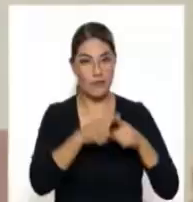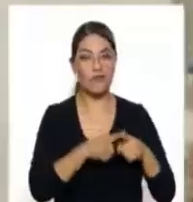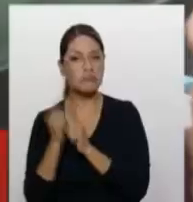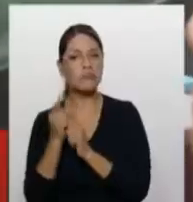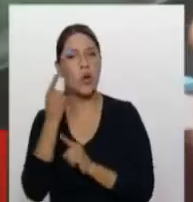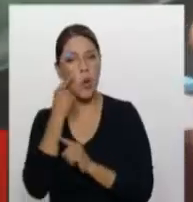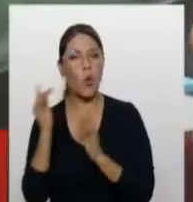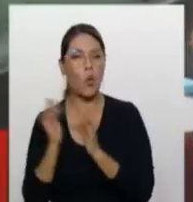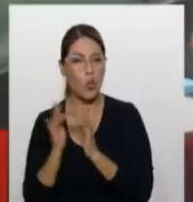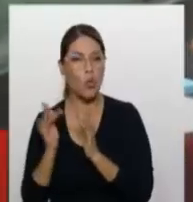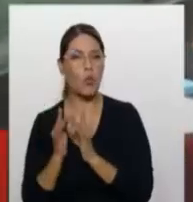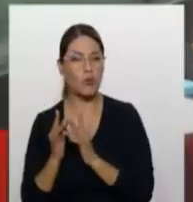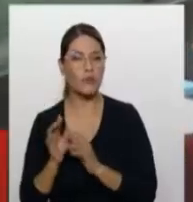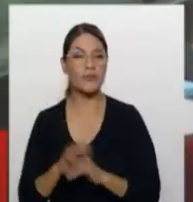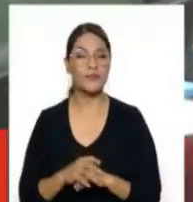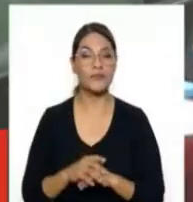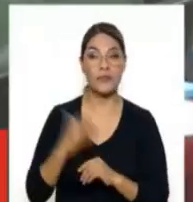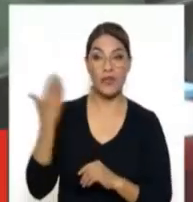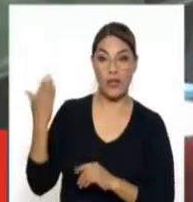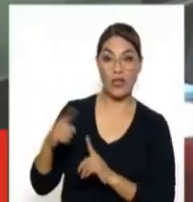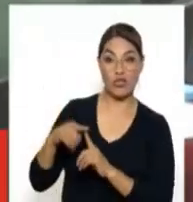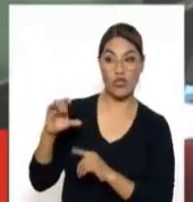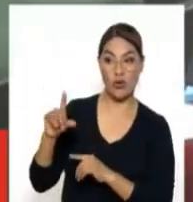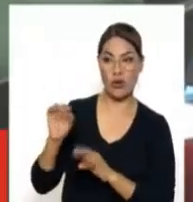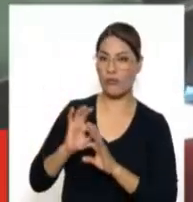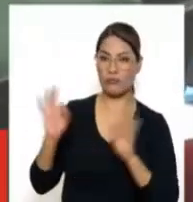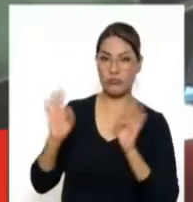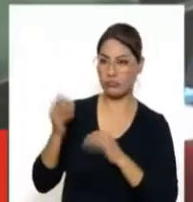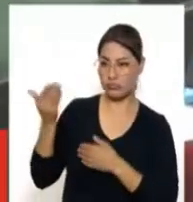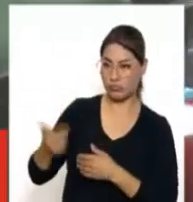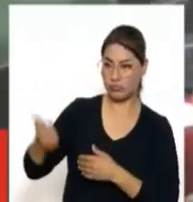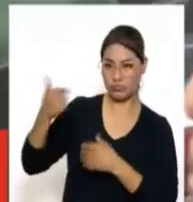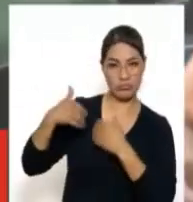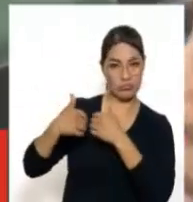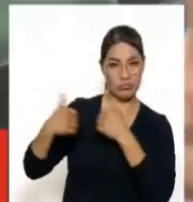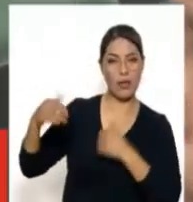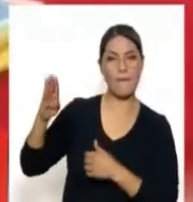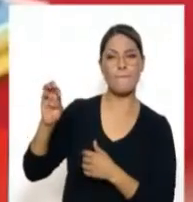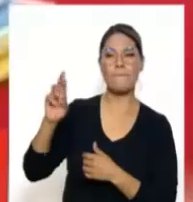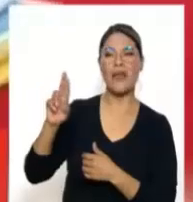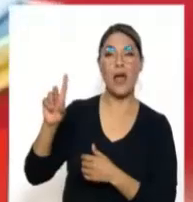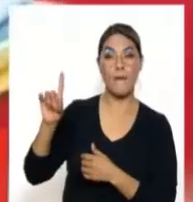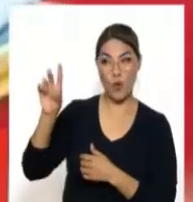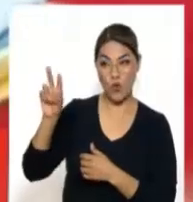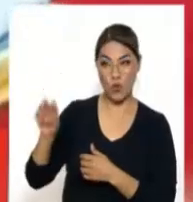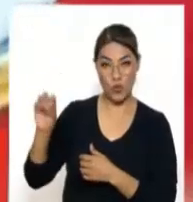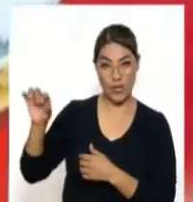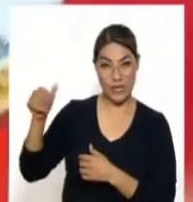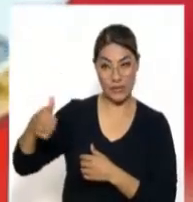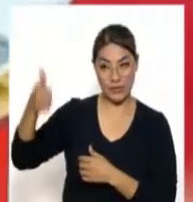en la DINOES. Bueno, amigos, ¿en qué quedará este caso? ¿Lo condenarán a Alejandro Toledo? Vamos a estar